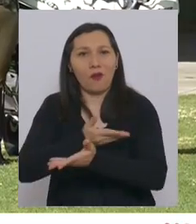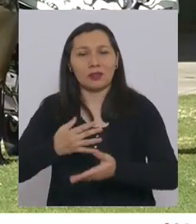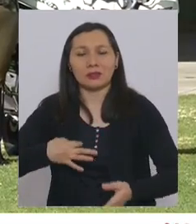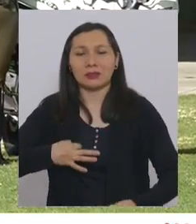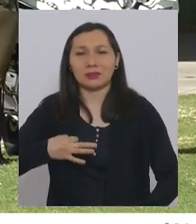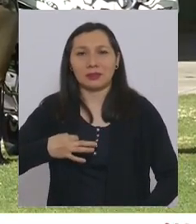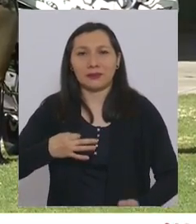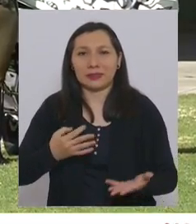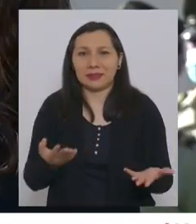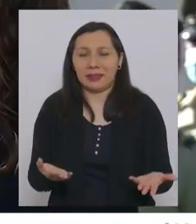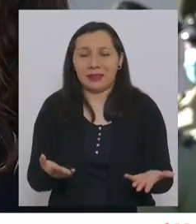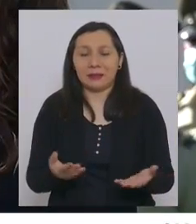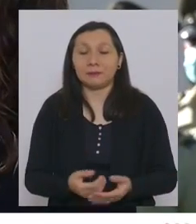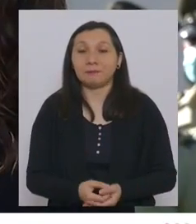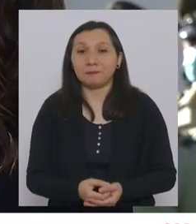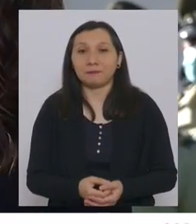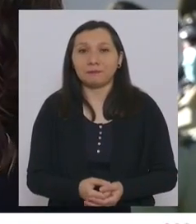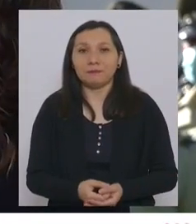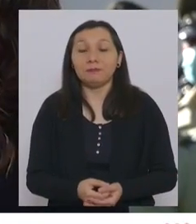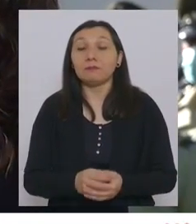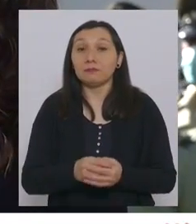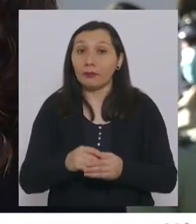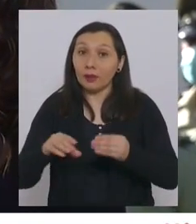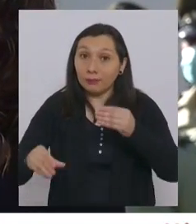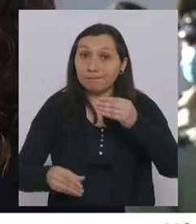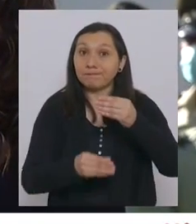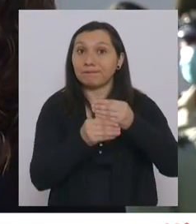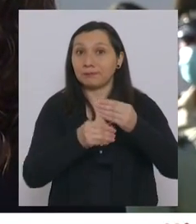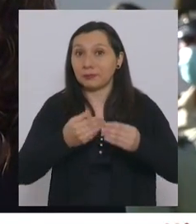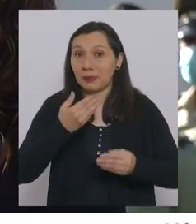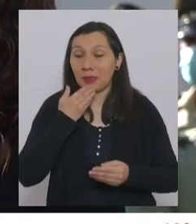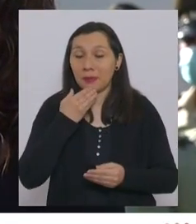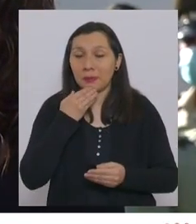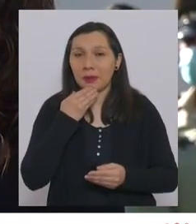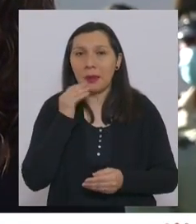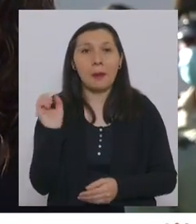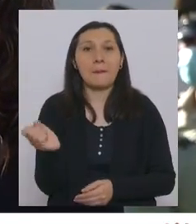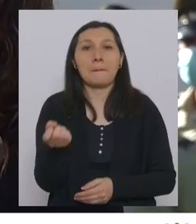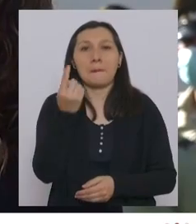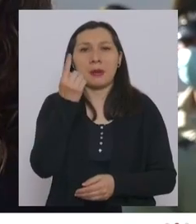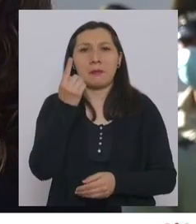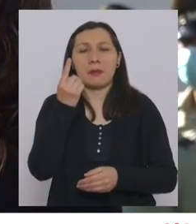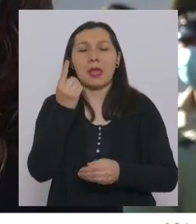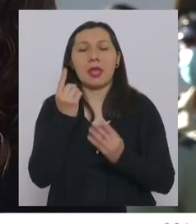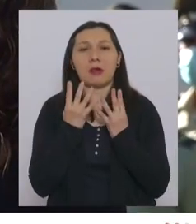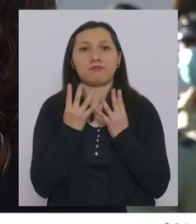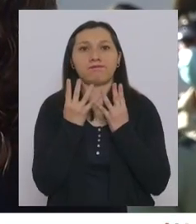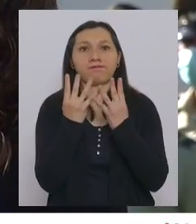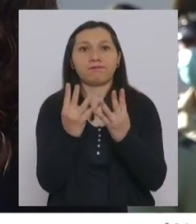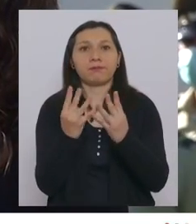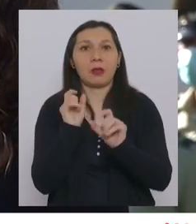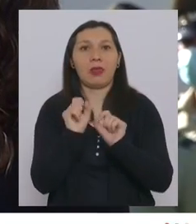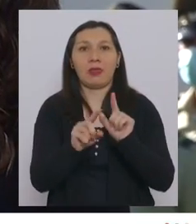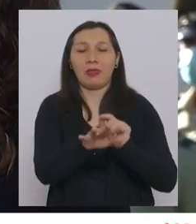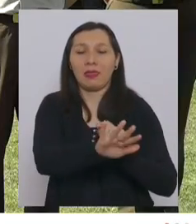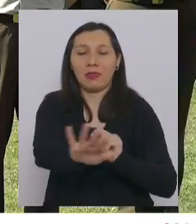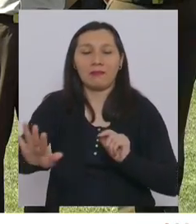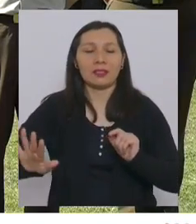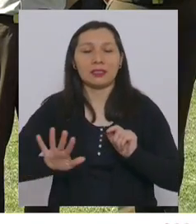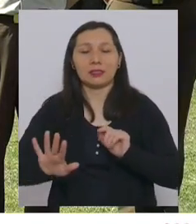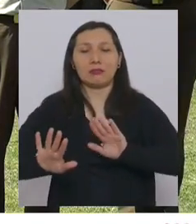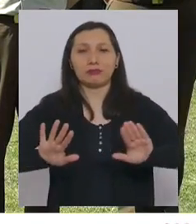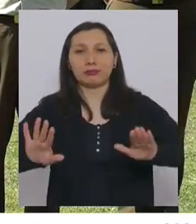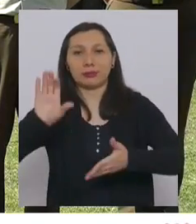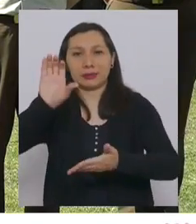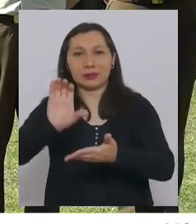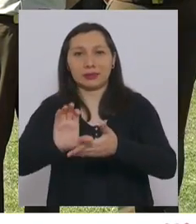civilizada. Y adicionalmente, es la primera línea en la defensa del